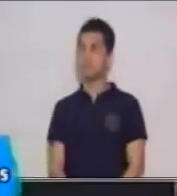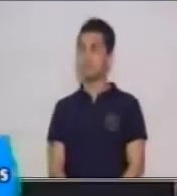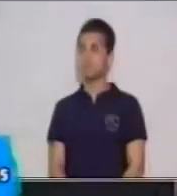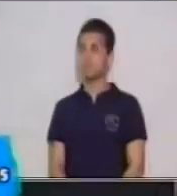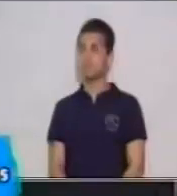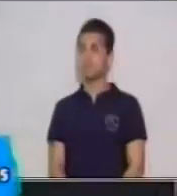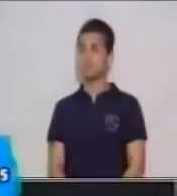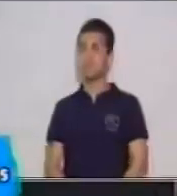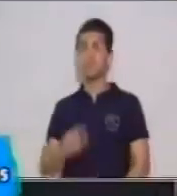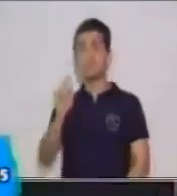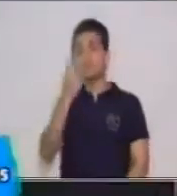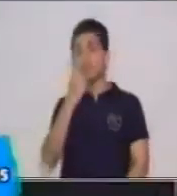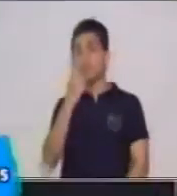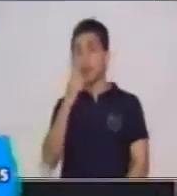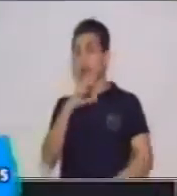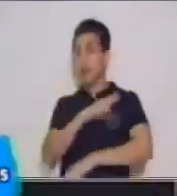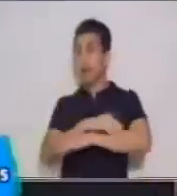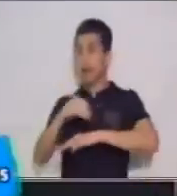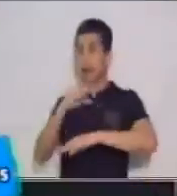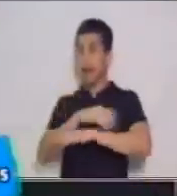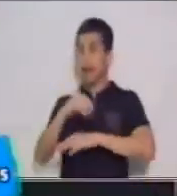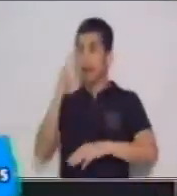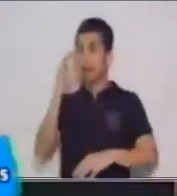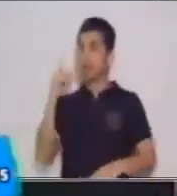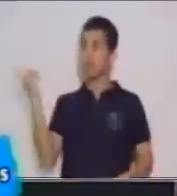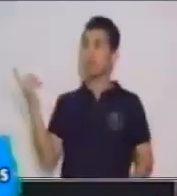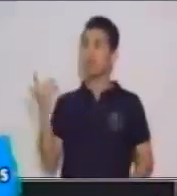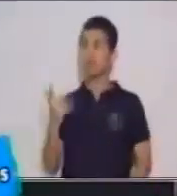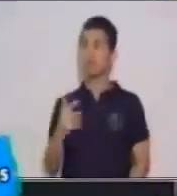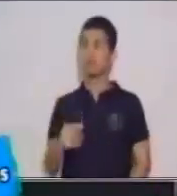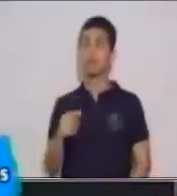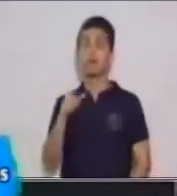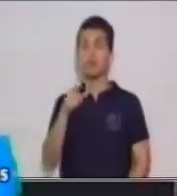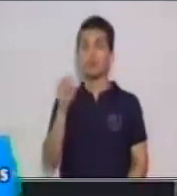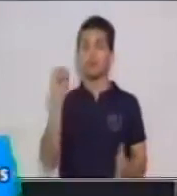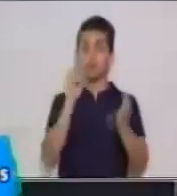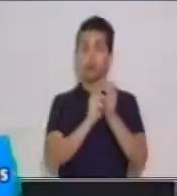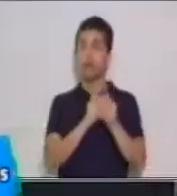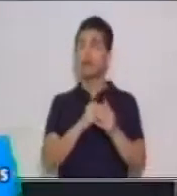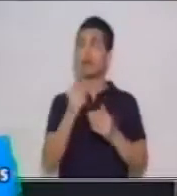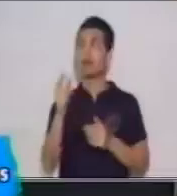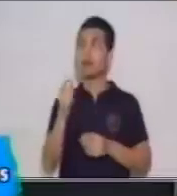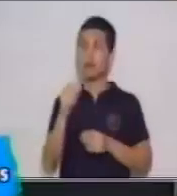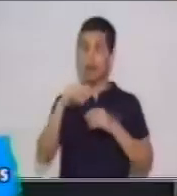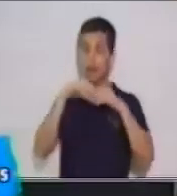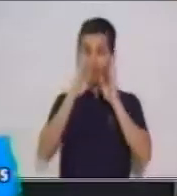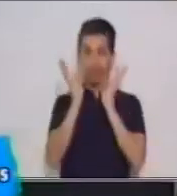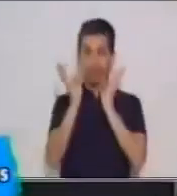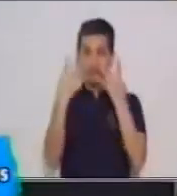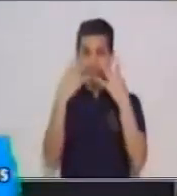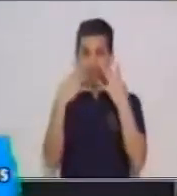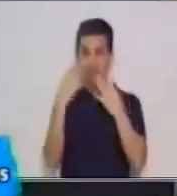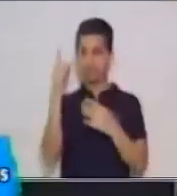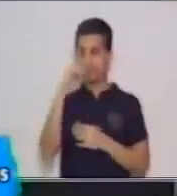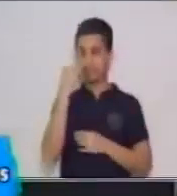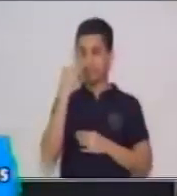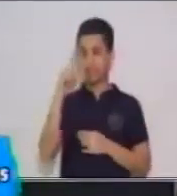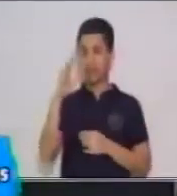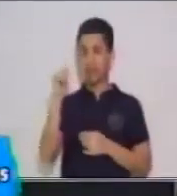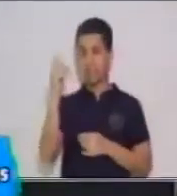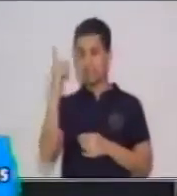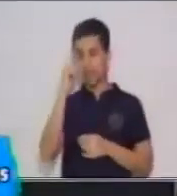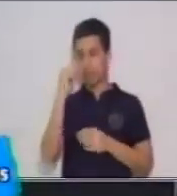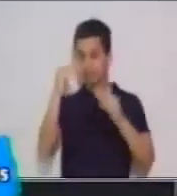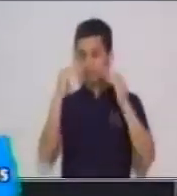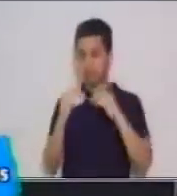la parte de arriba. En el abanico vamos a colocar sílabas. En el primer gato, directas. En el segundo